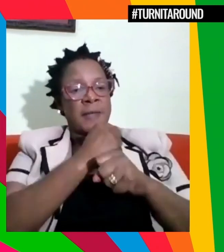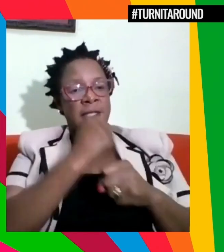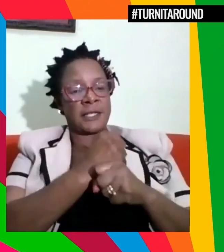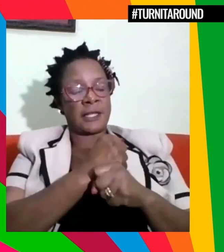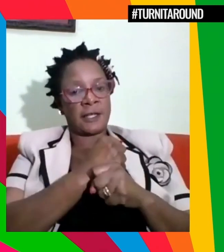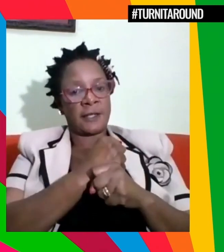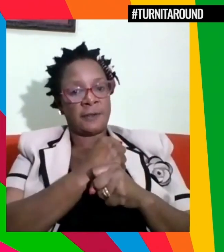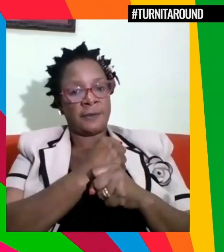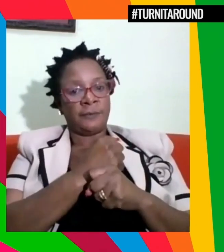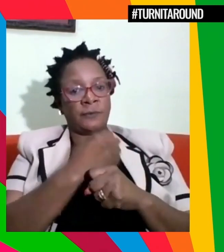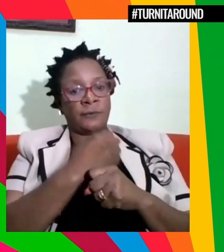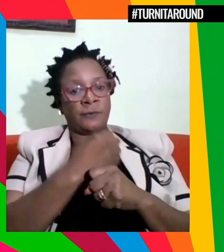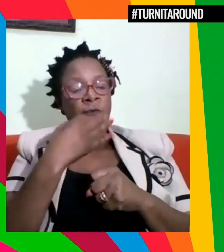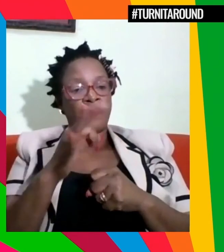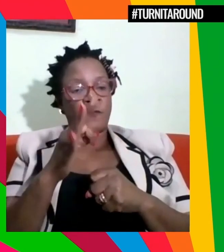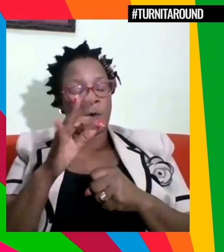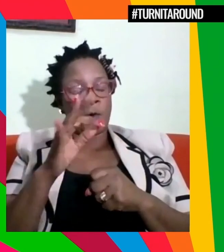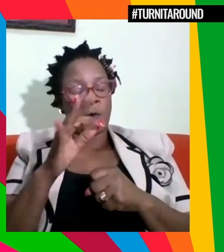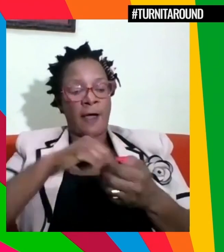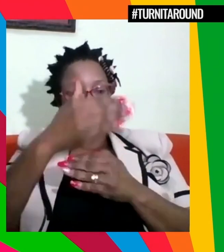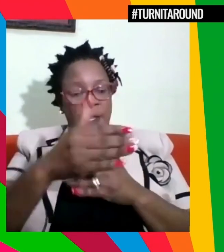en estos tiempos de pandemia.